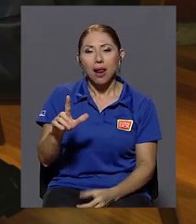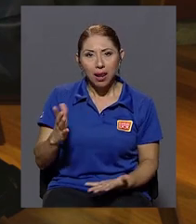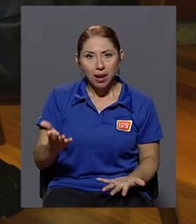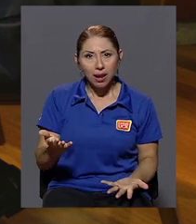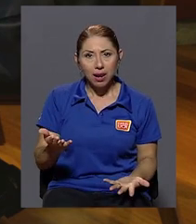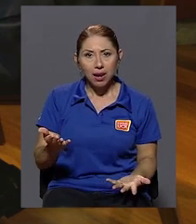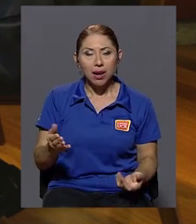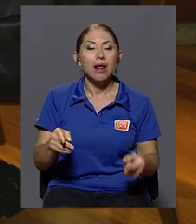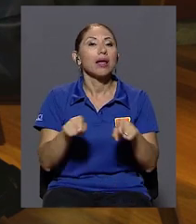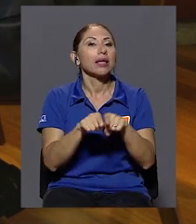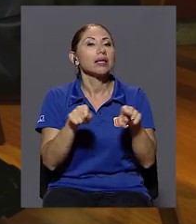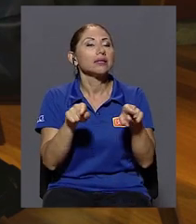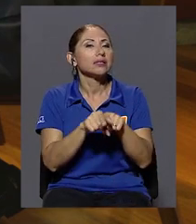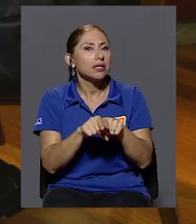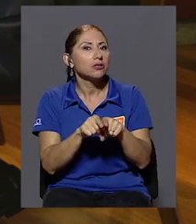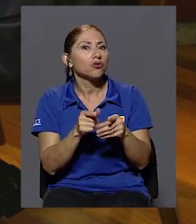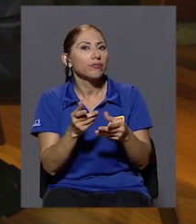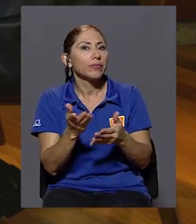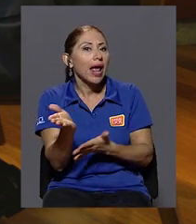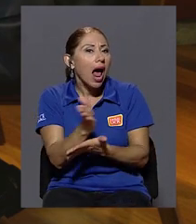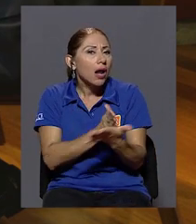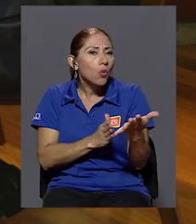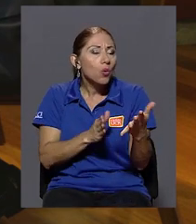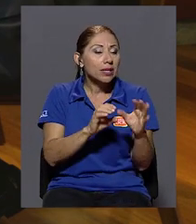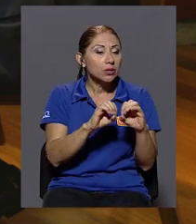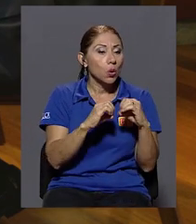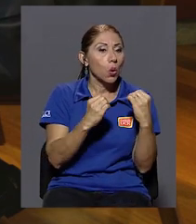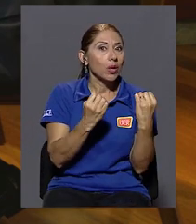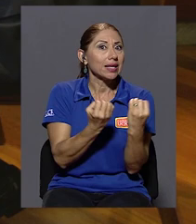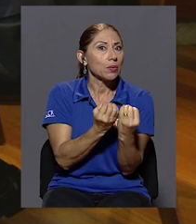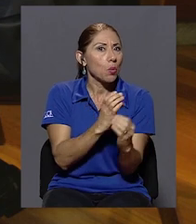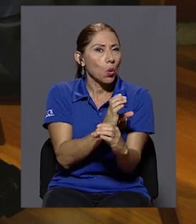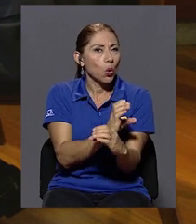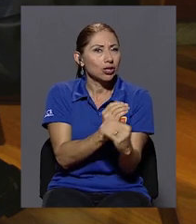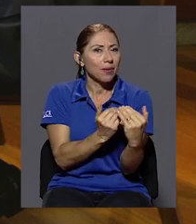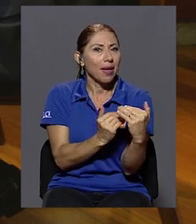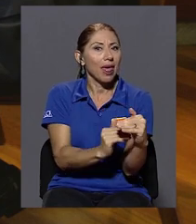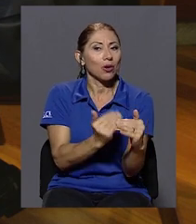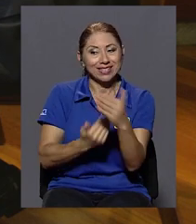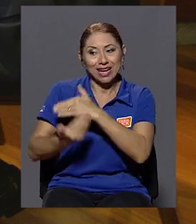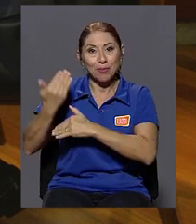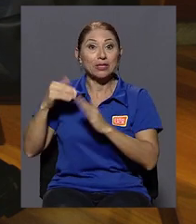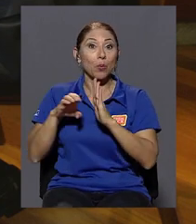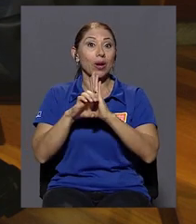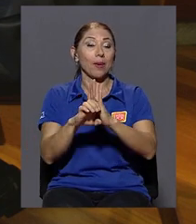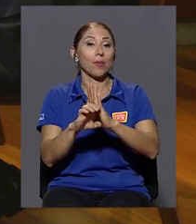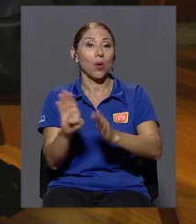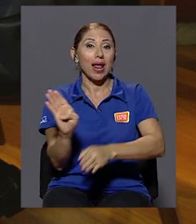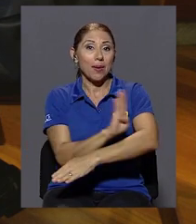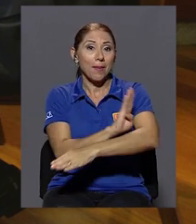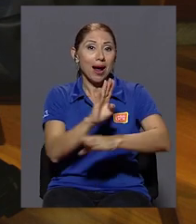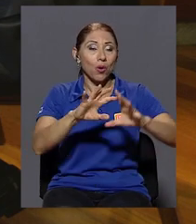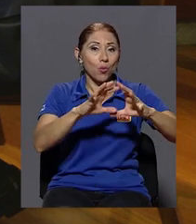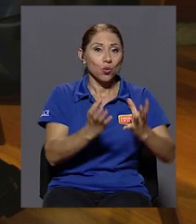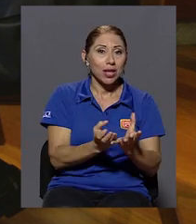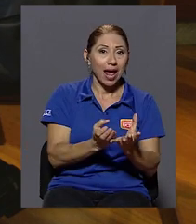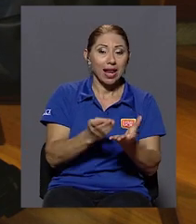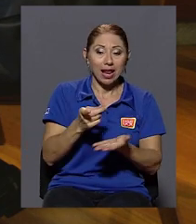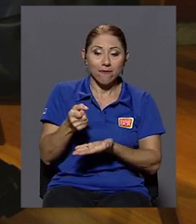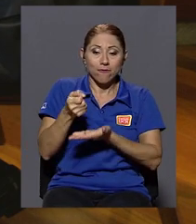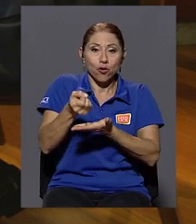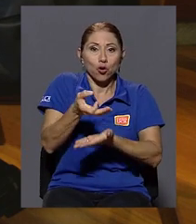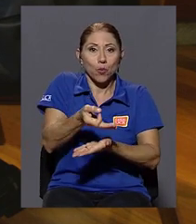en instancias que hemos calificado de muy conservadoras en el pasado, como el Banco Mundial, el Fondo Monetario